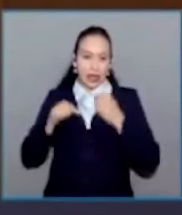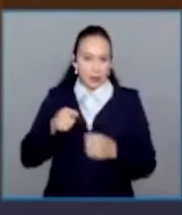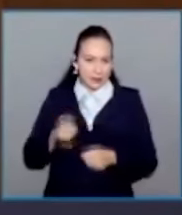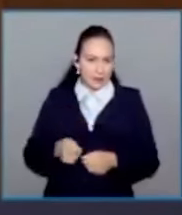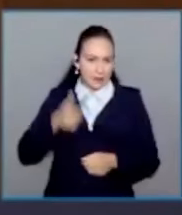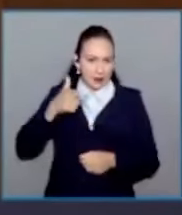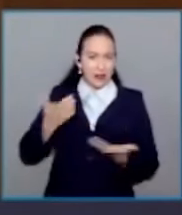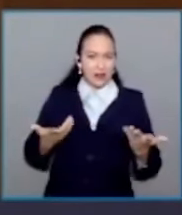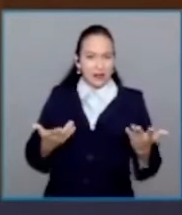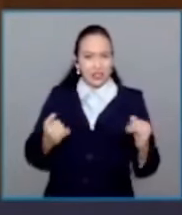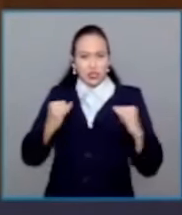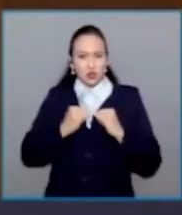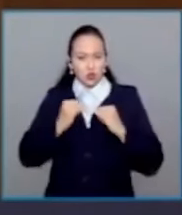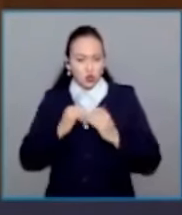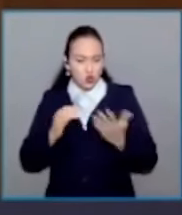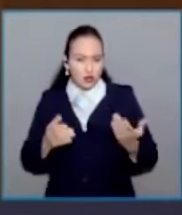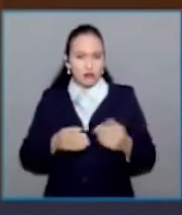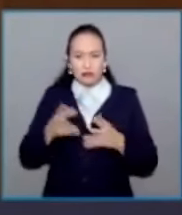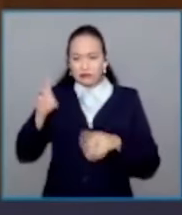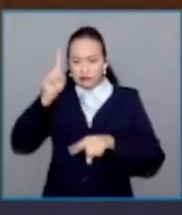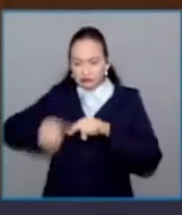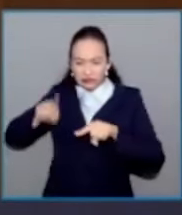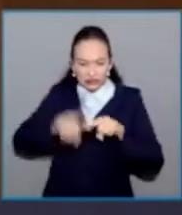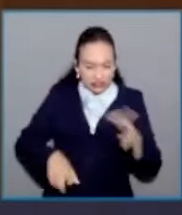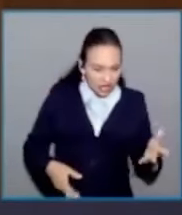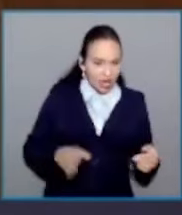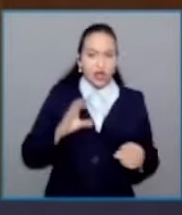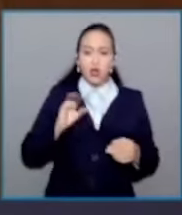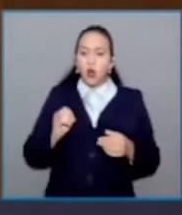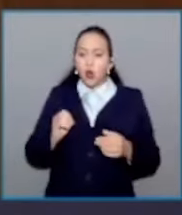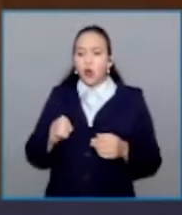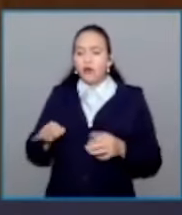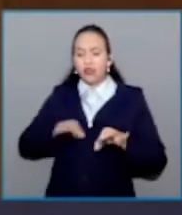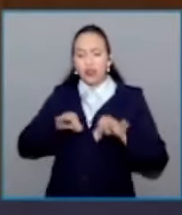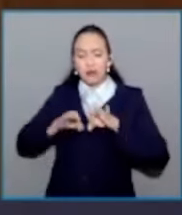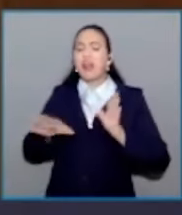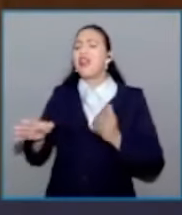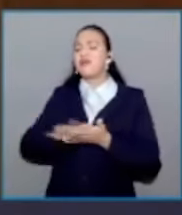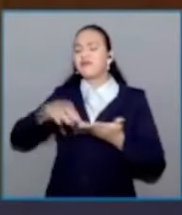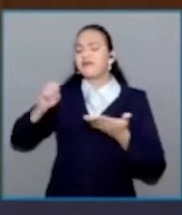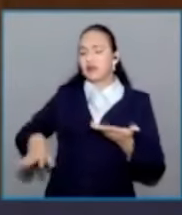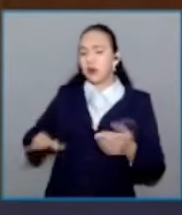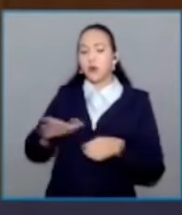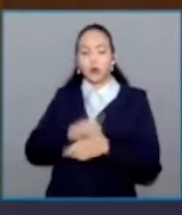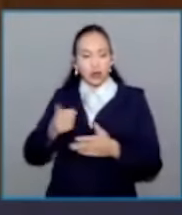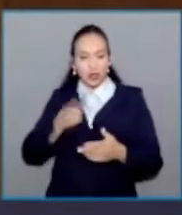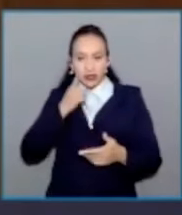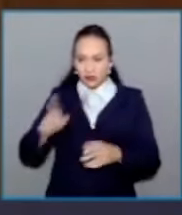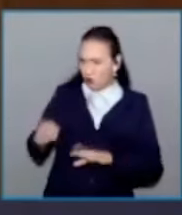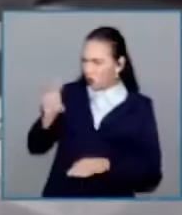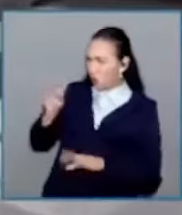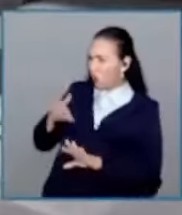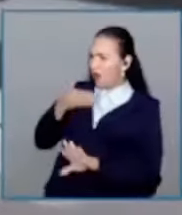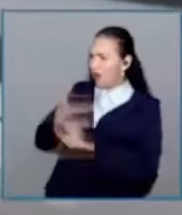constitucional desaparece o por lo menos derrama la última gota por imponer límites al legislador en materia